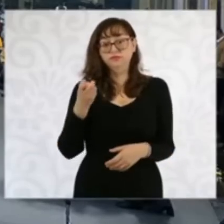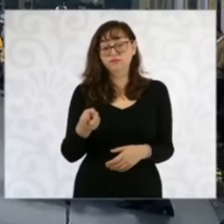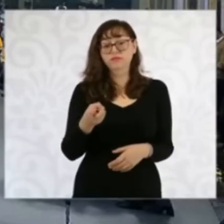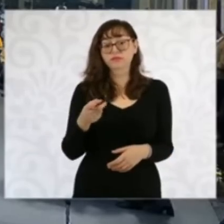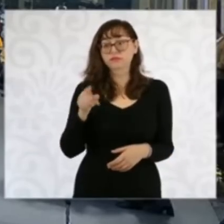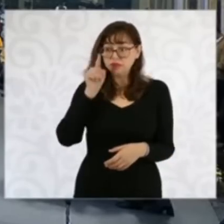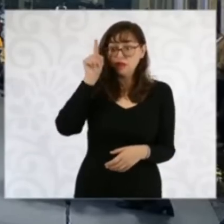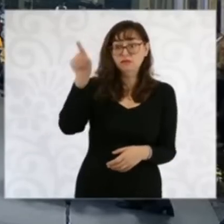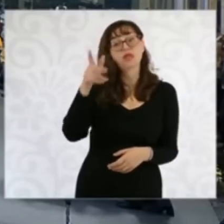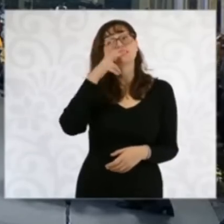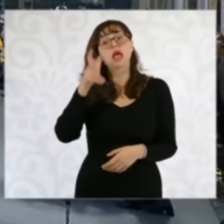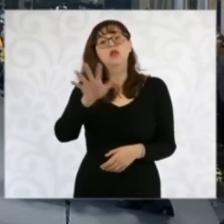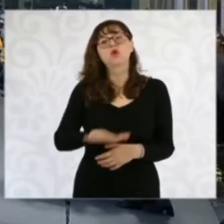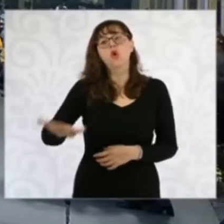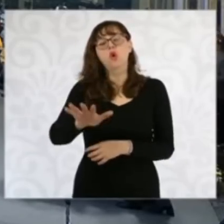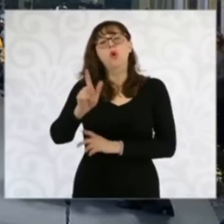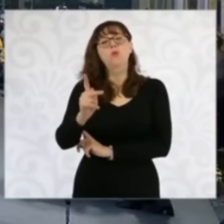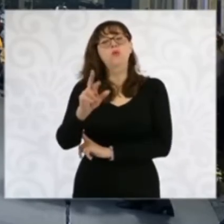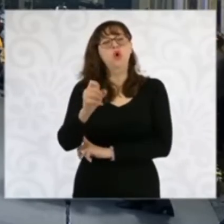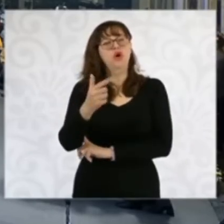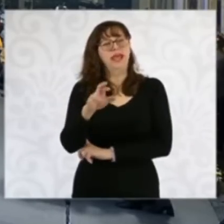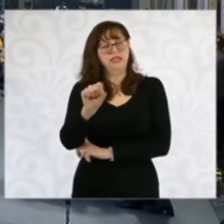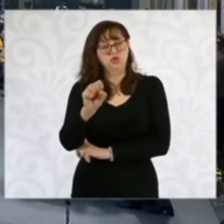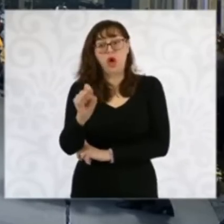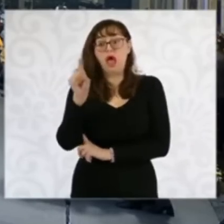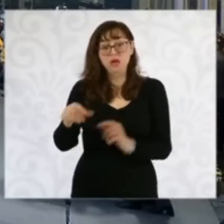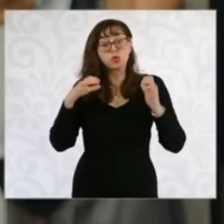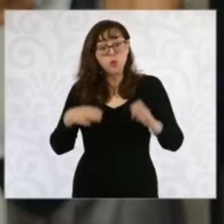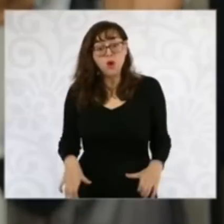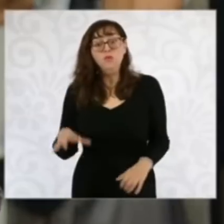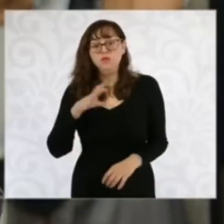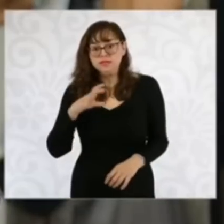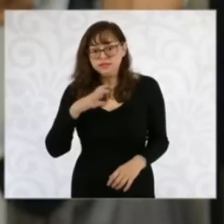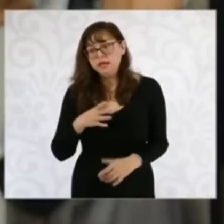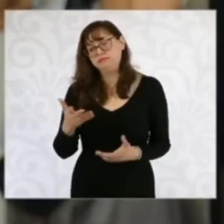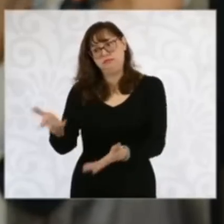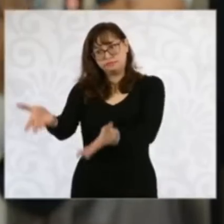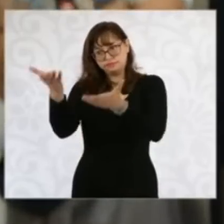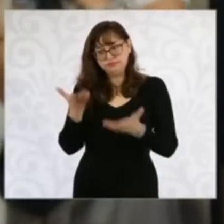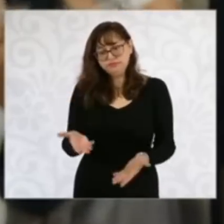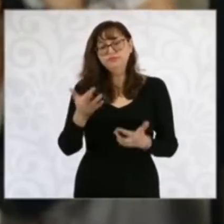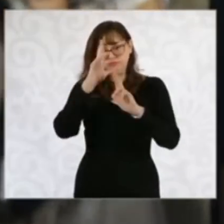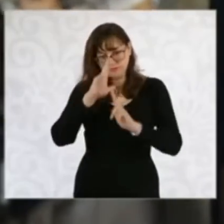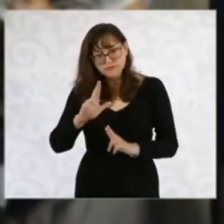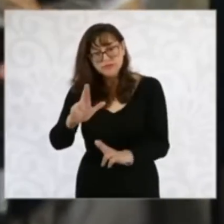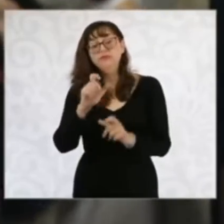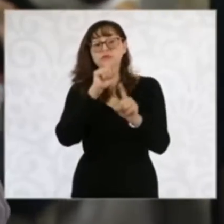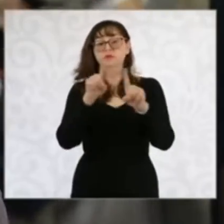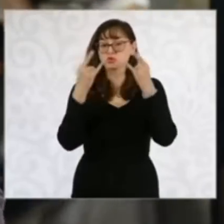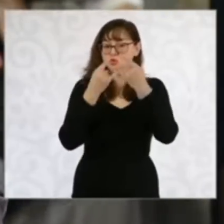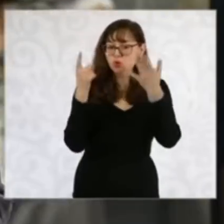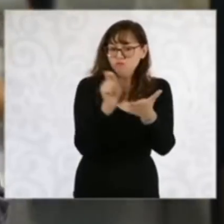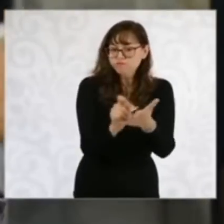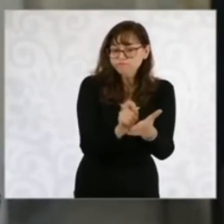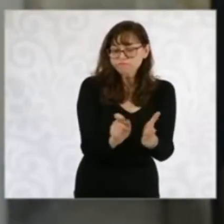Obregón, en Hidalgo, a 20 minutos de Pachuca, y se rescataron los restos, se hicieron homenajes, se escribió la obra completa, se reeditó, me